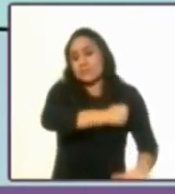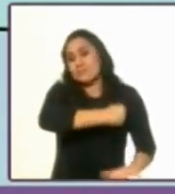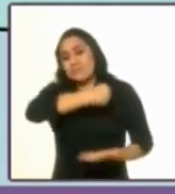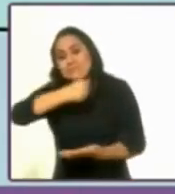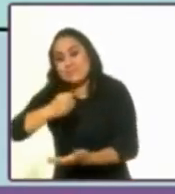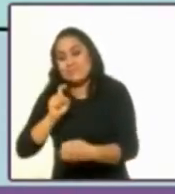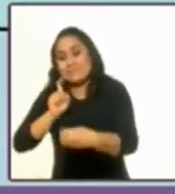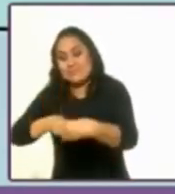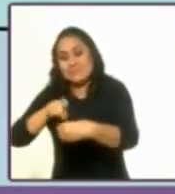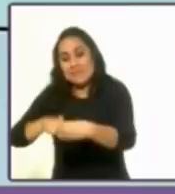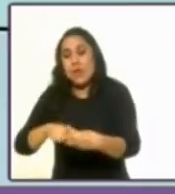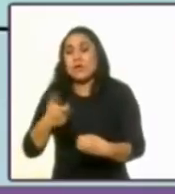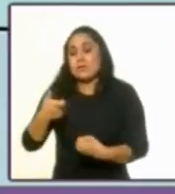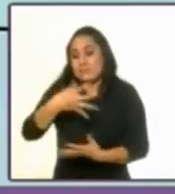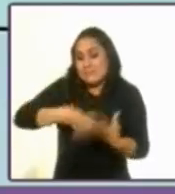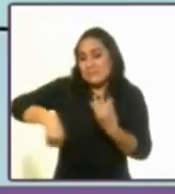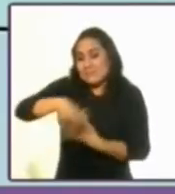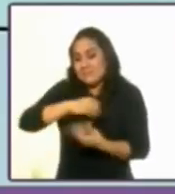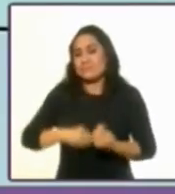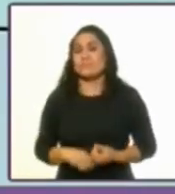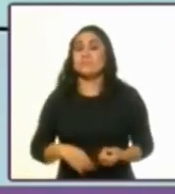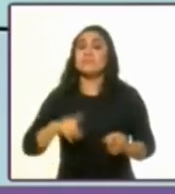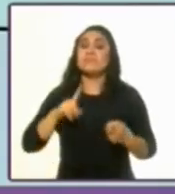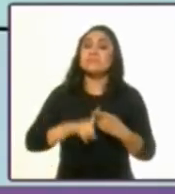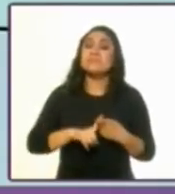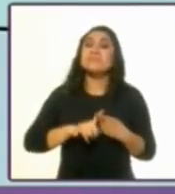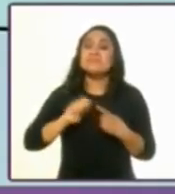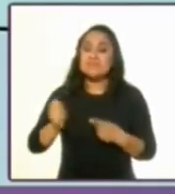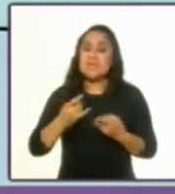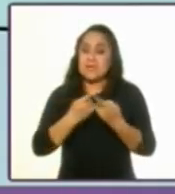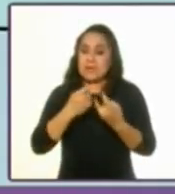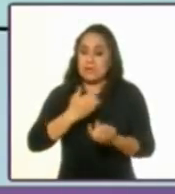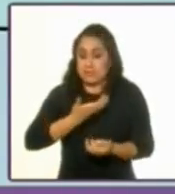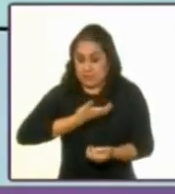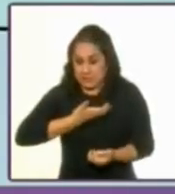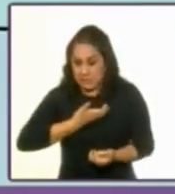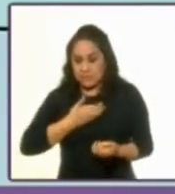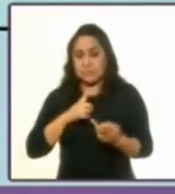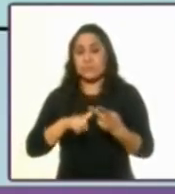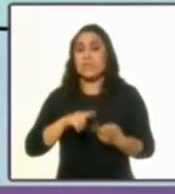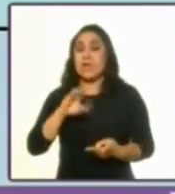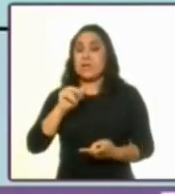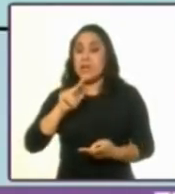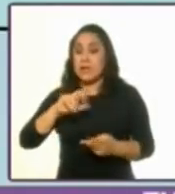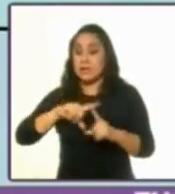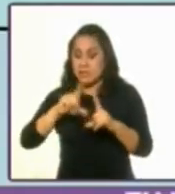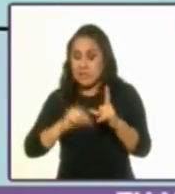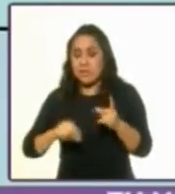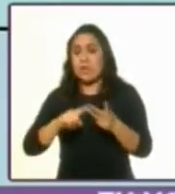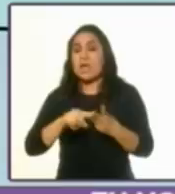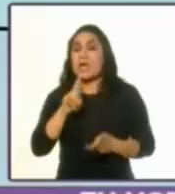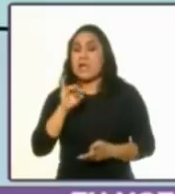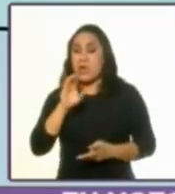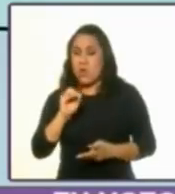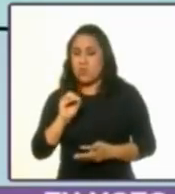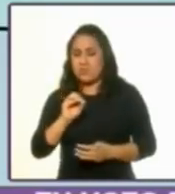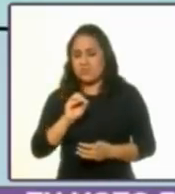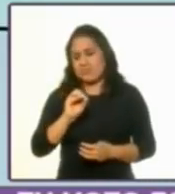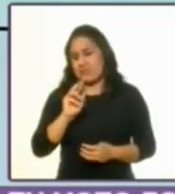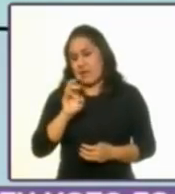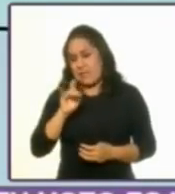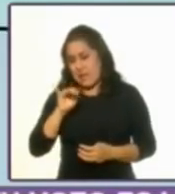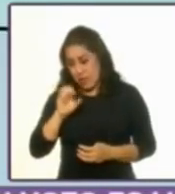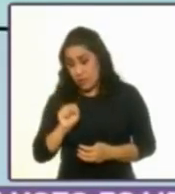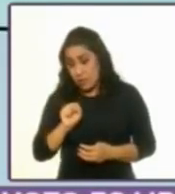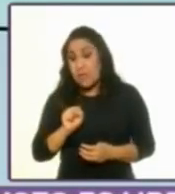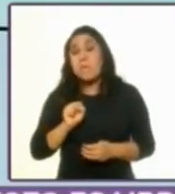social por ejemplo polígono ve del centro histórico canal nacional río de los remedios al mismo tiempo que